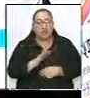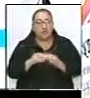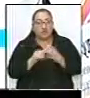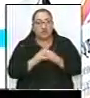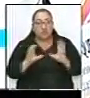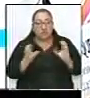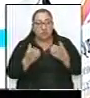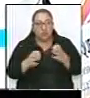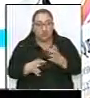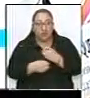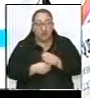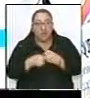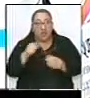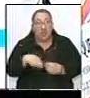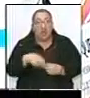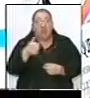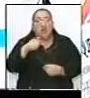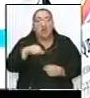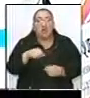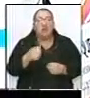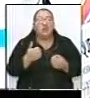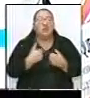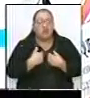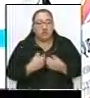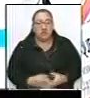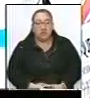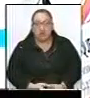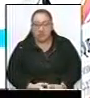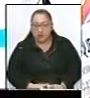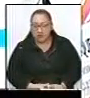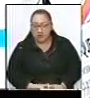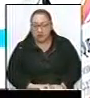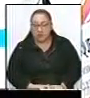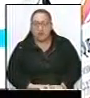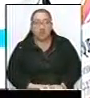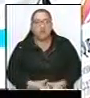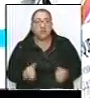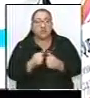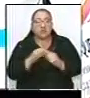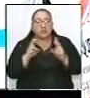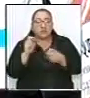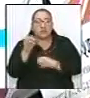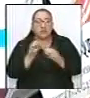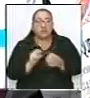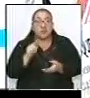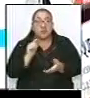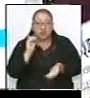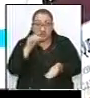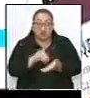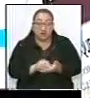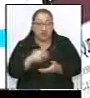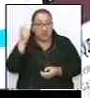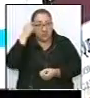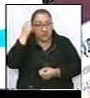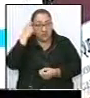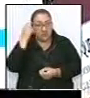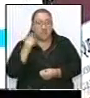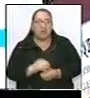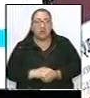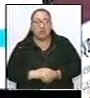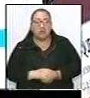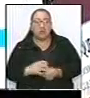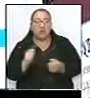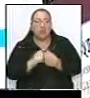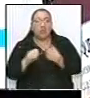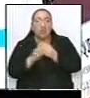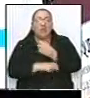Parlamento, para bien o para mal, tiene un impacto económico. Esto se puso pensando con un